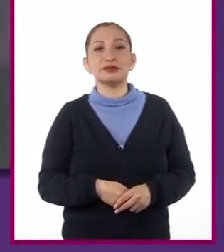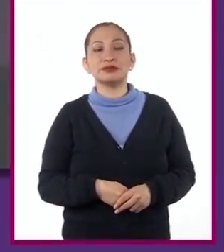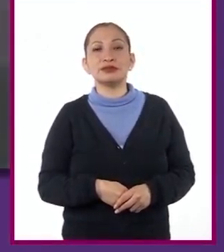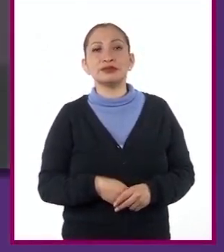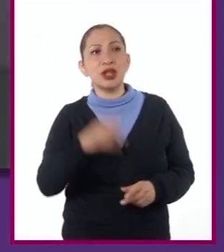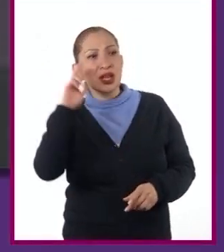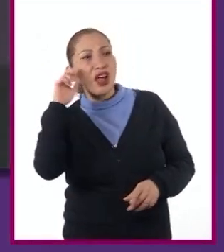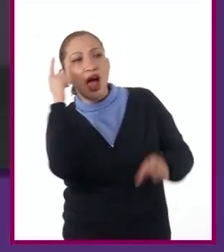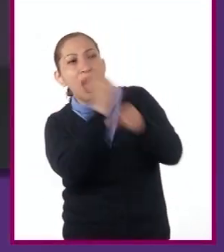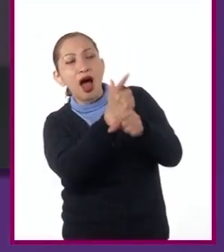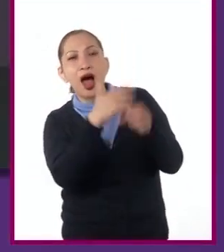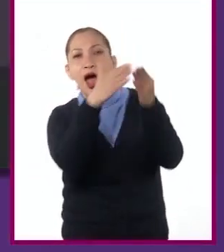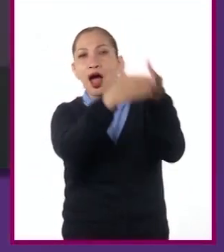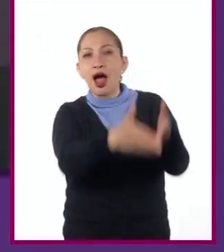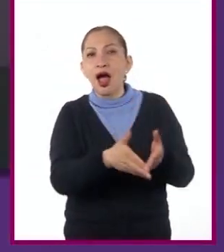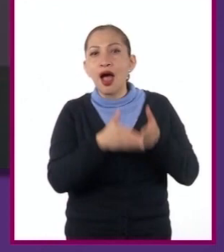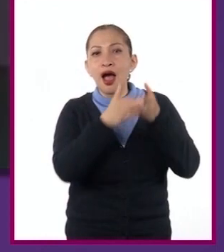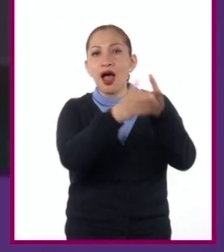¡Barco a la vista!